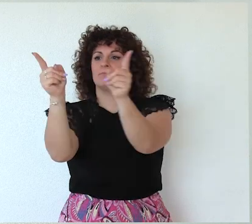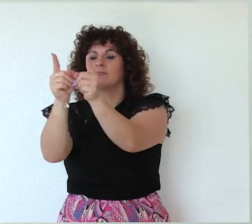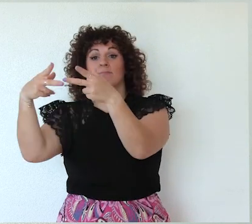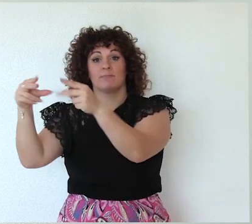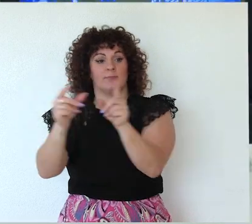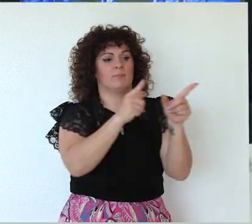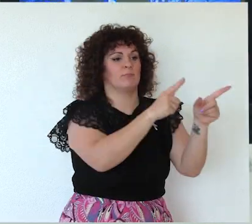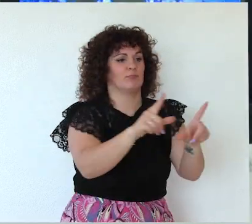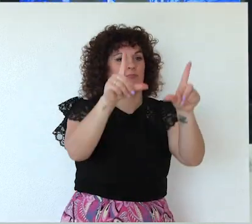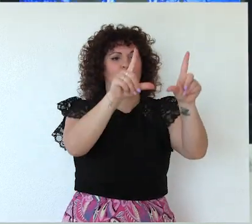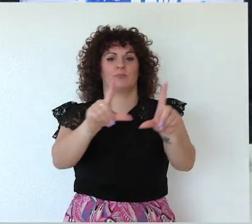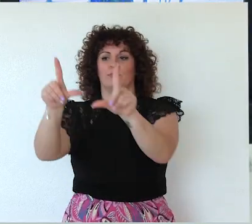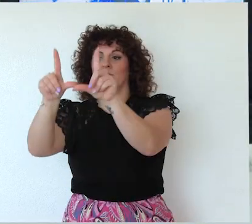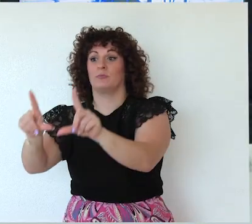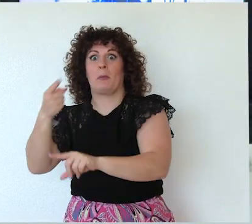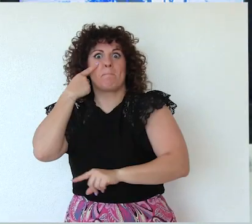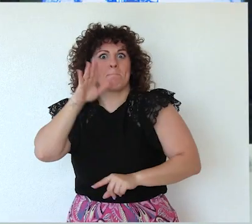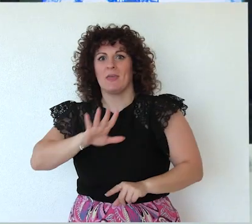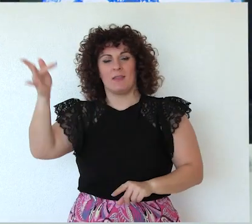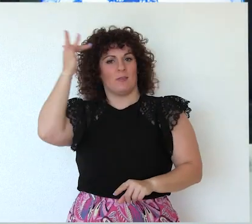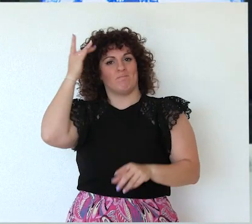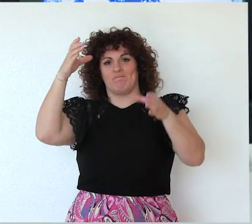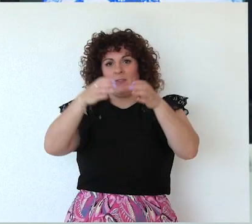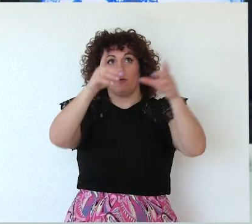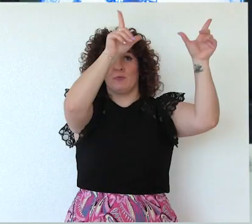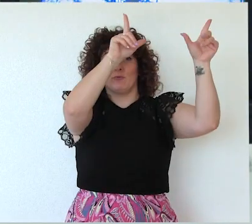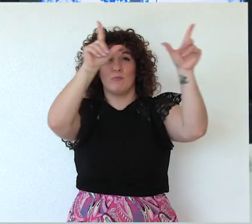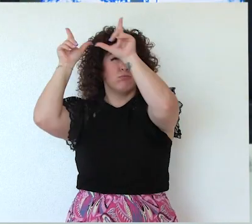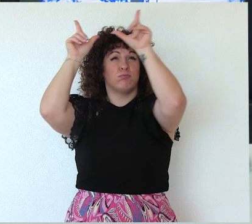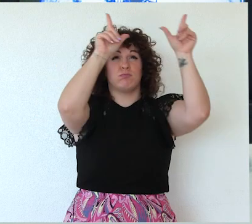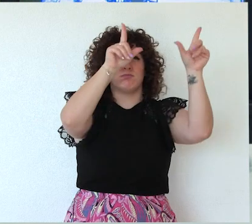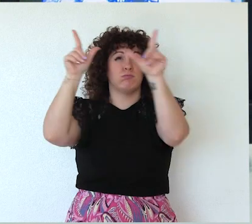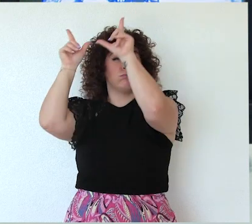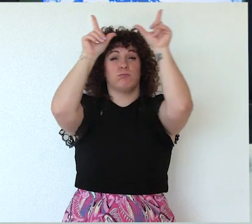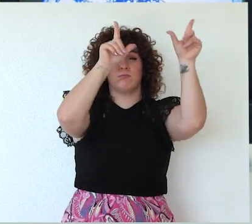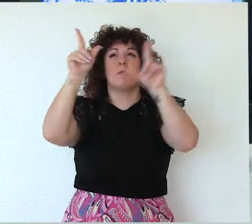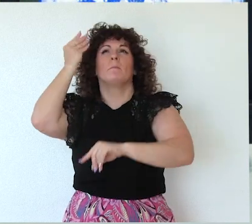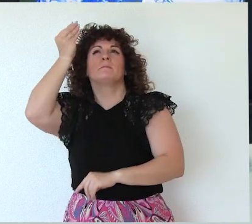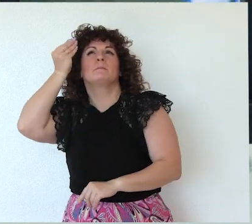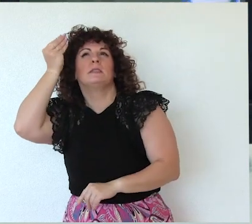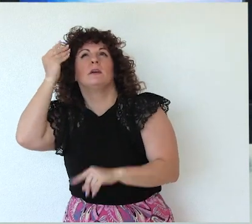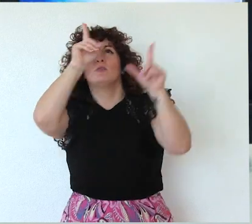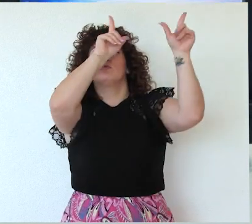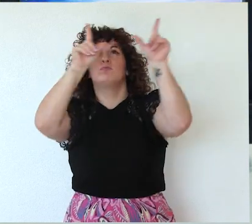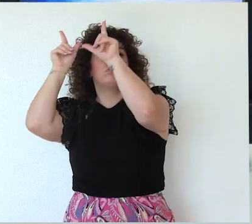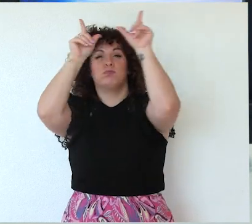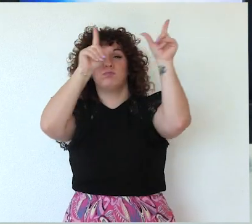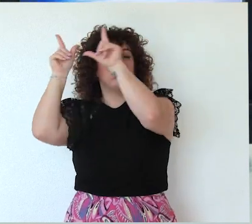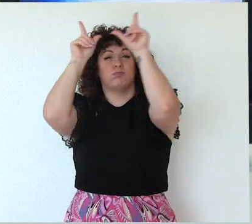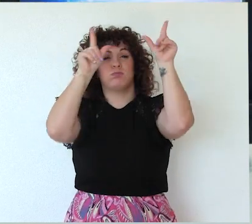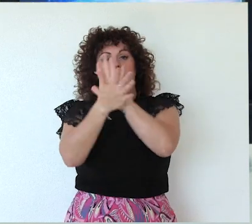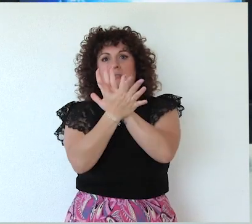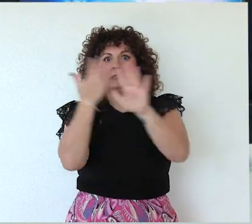a otros. ¿Por qué? Porque así es como funciona nuestro cerebro. Nuestro cerebro va pasando imágenes, pensamientos, de